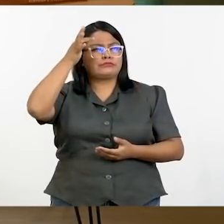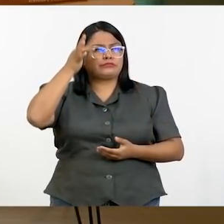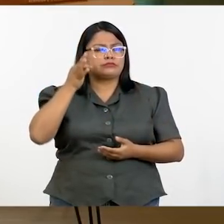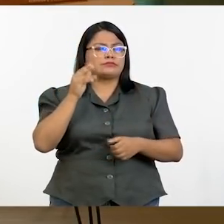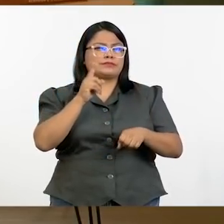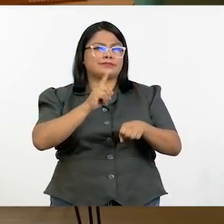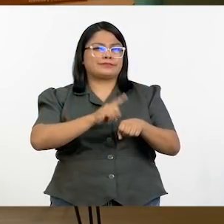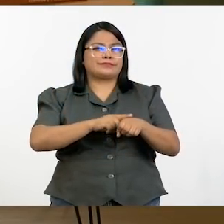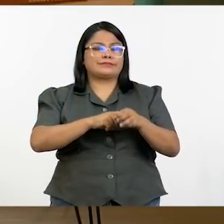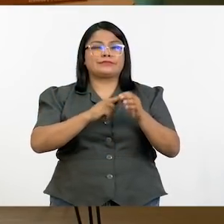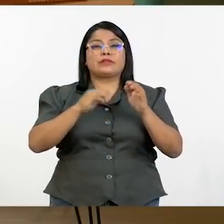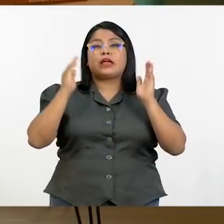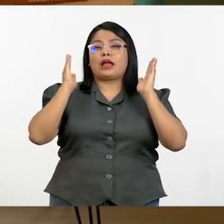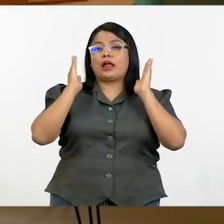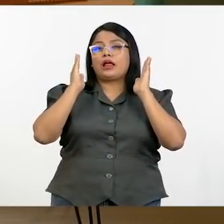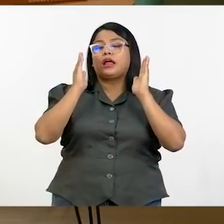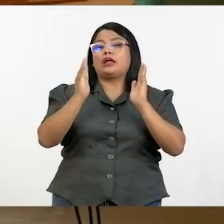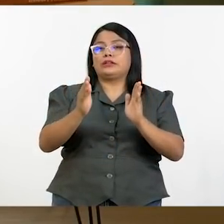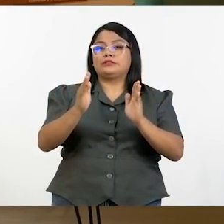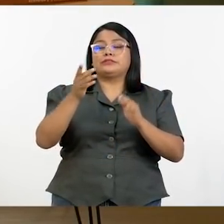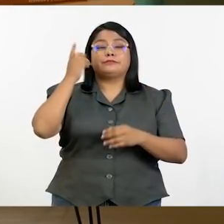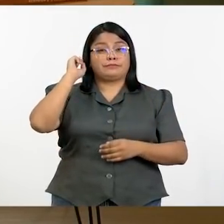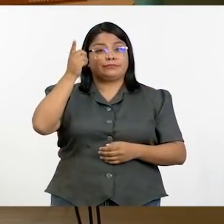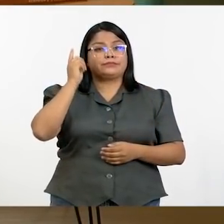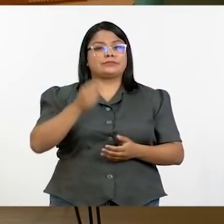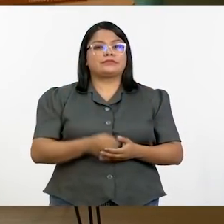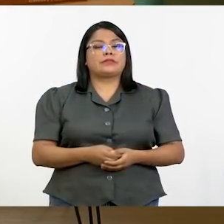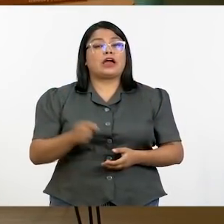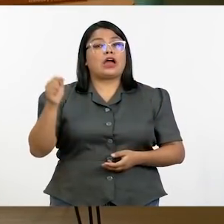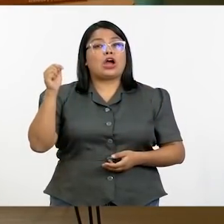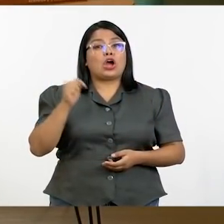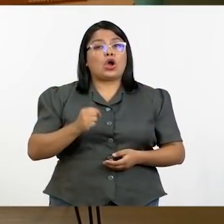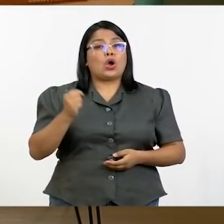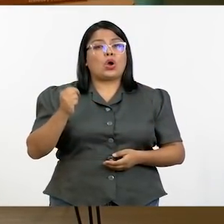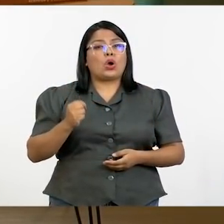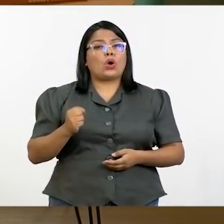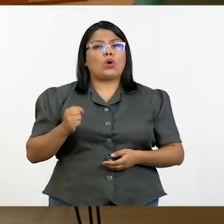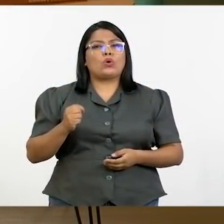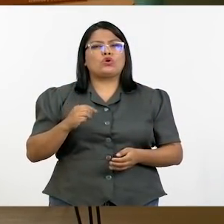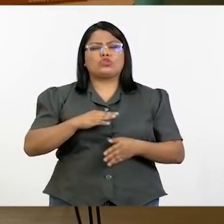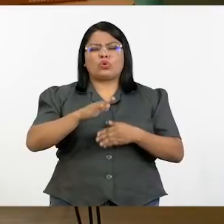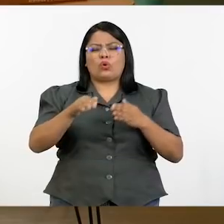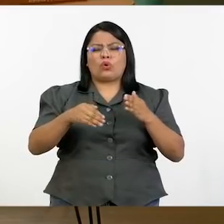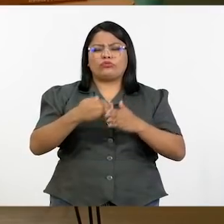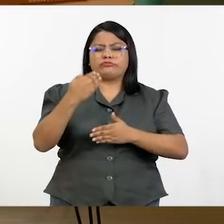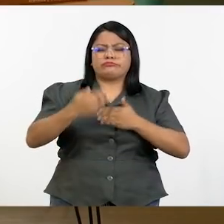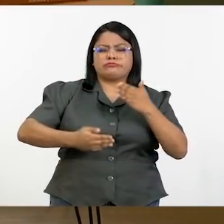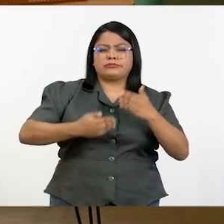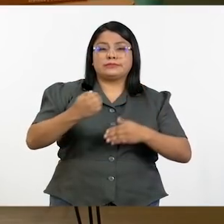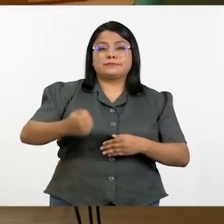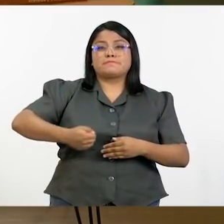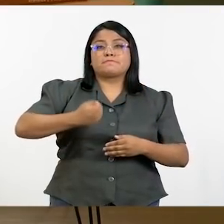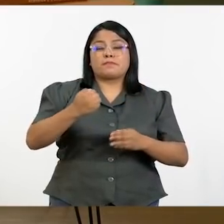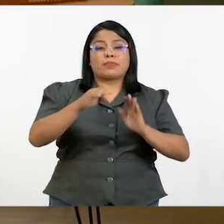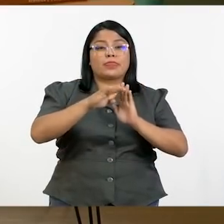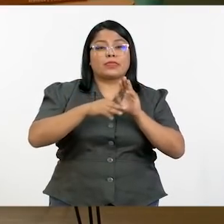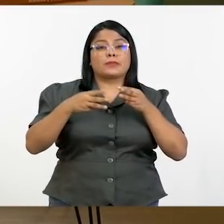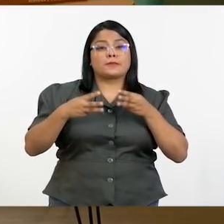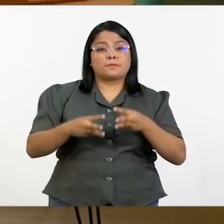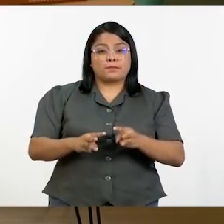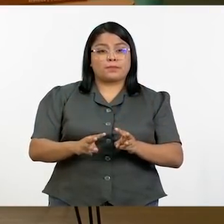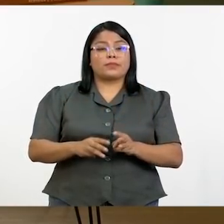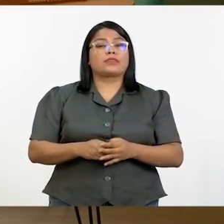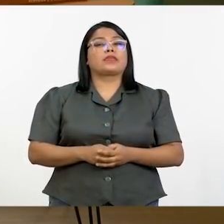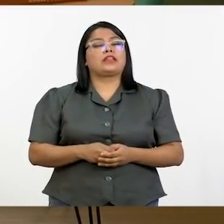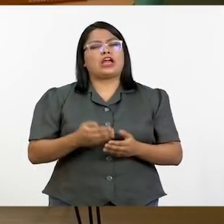Yo creo que es momento de que prestemos mucha atención, docentes, puesto que ahora veremos todos los pasos importantes de la guía